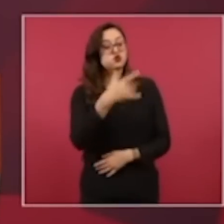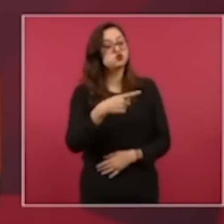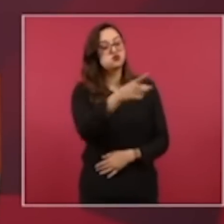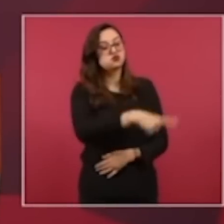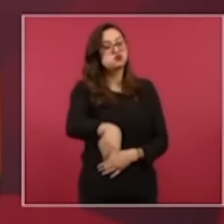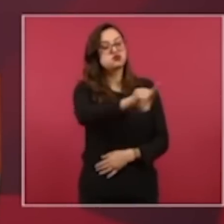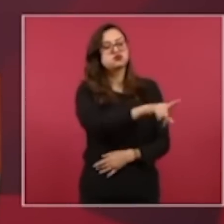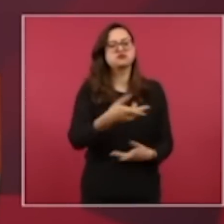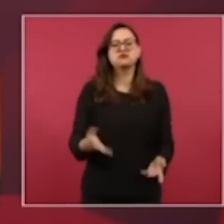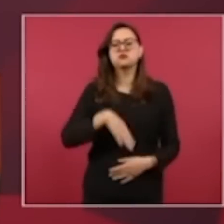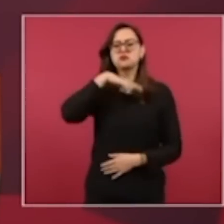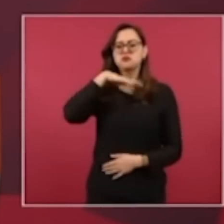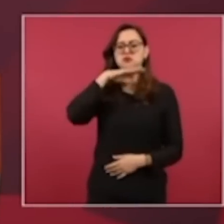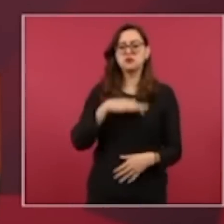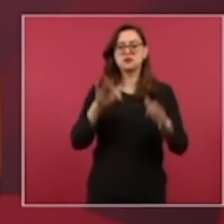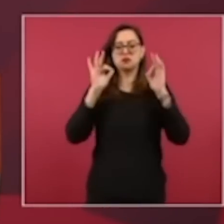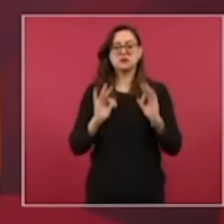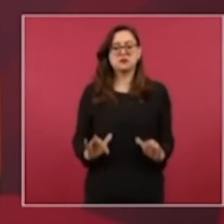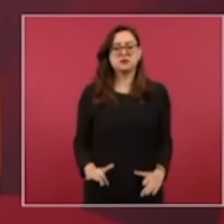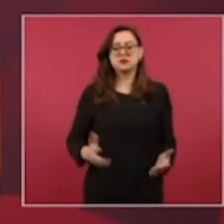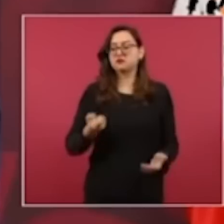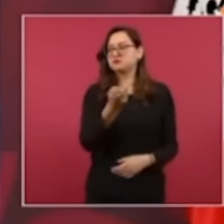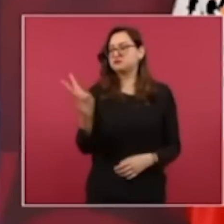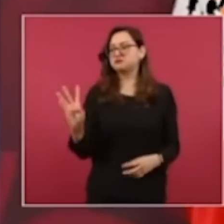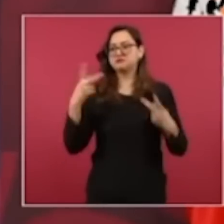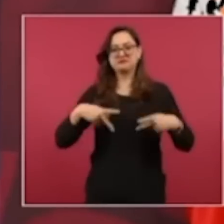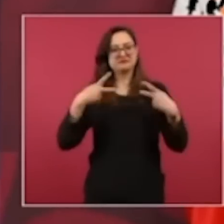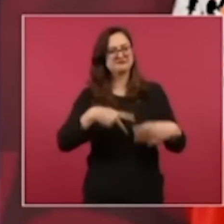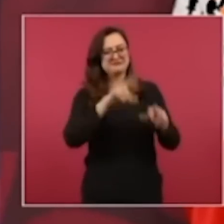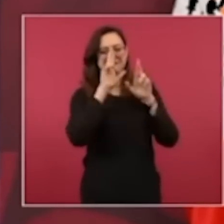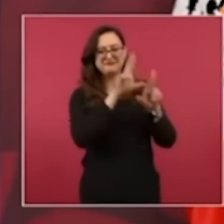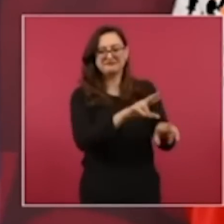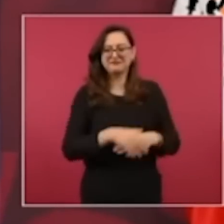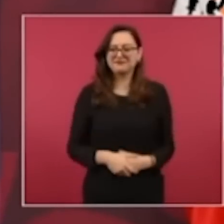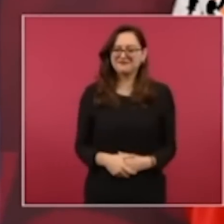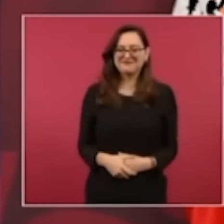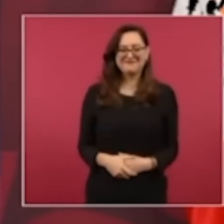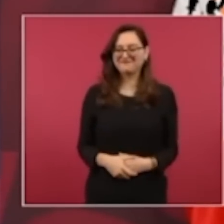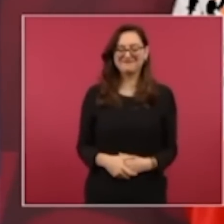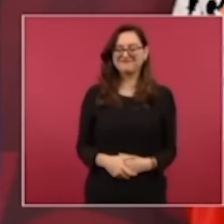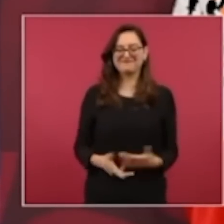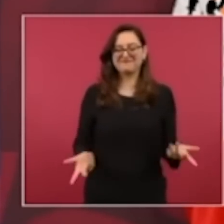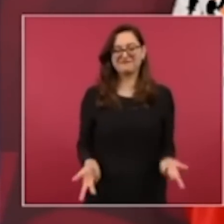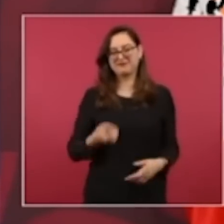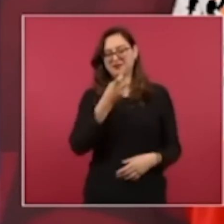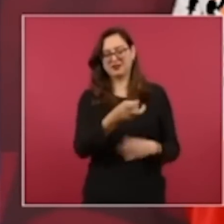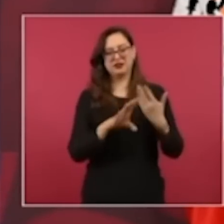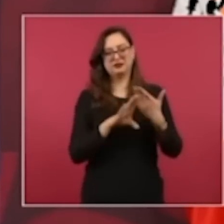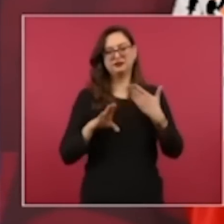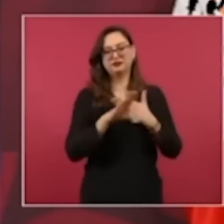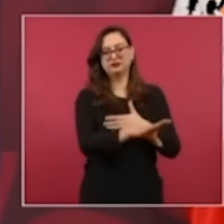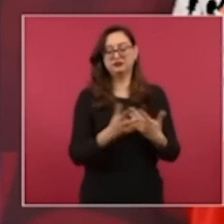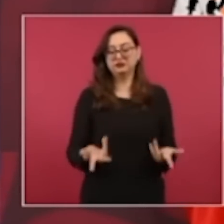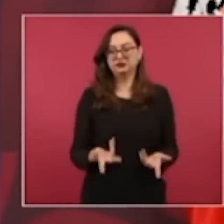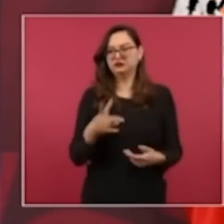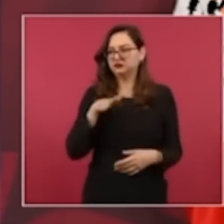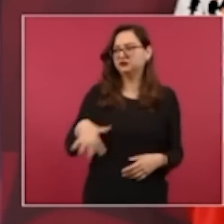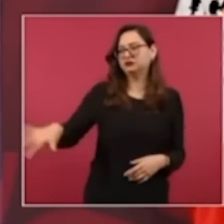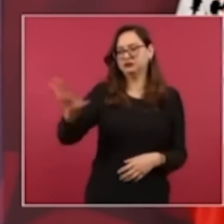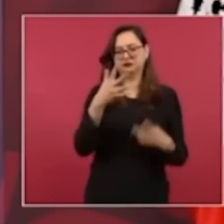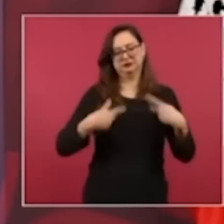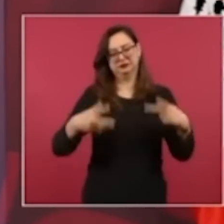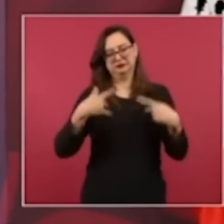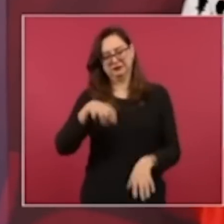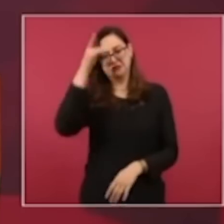Yo creo que eso es más importante o igual de importante que el castigo a los corruptos.